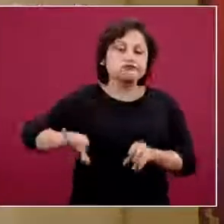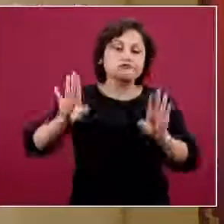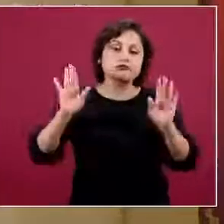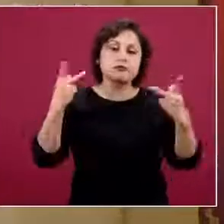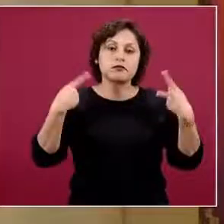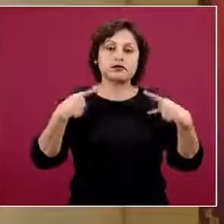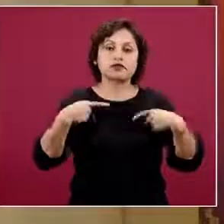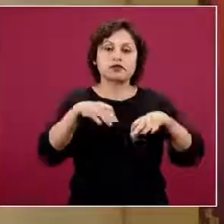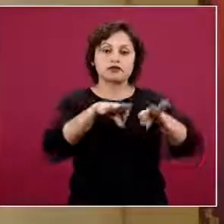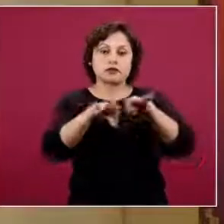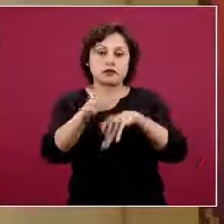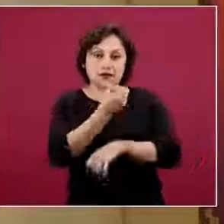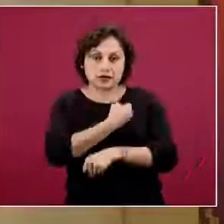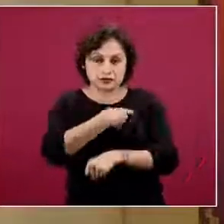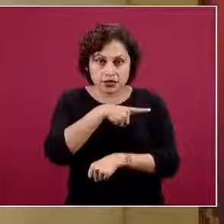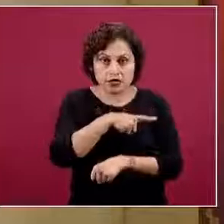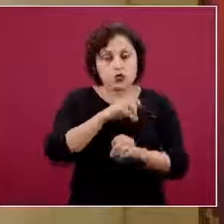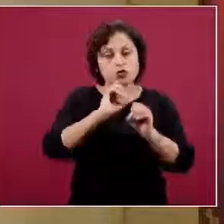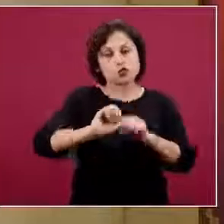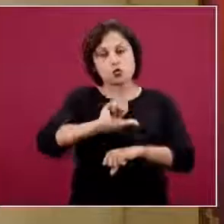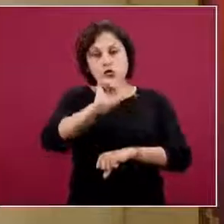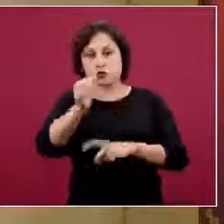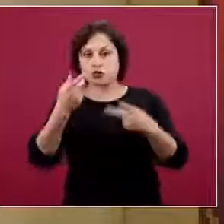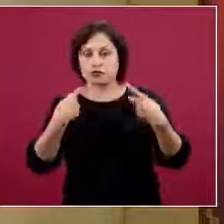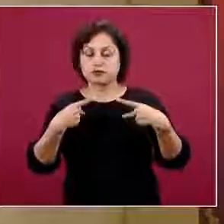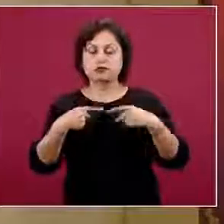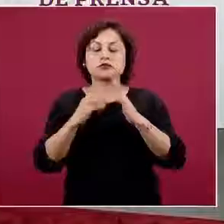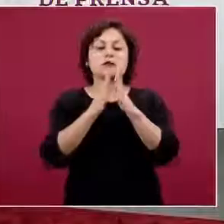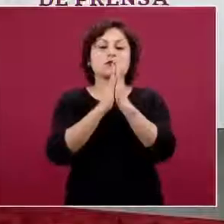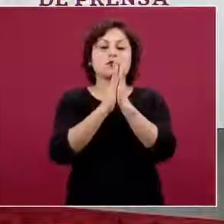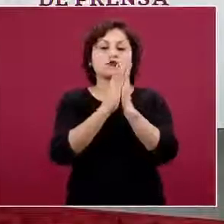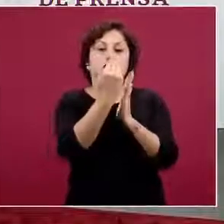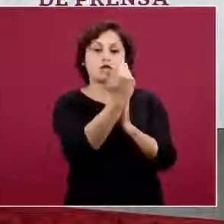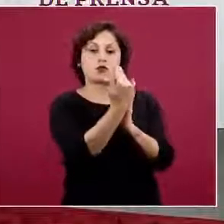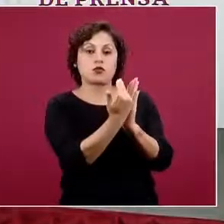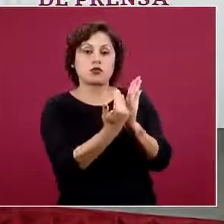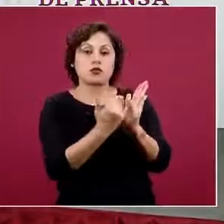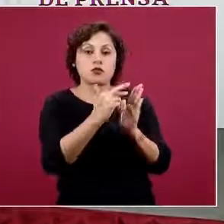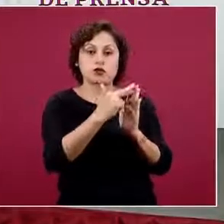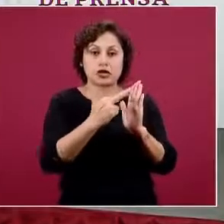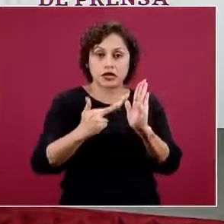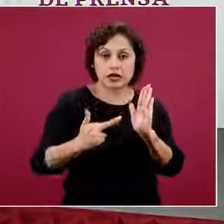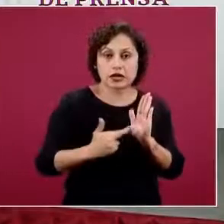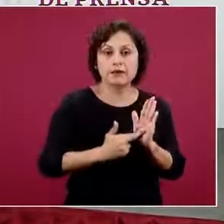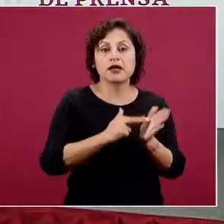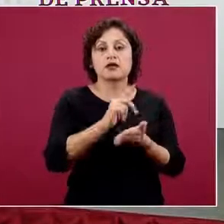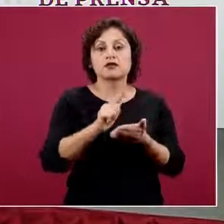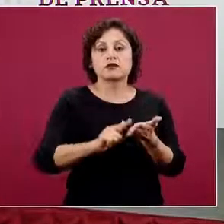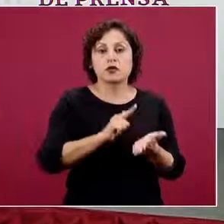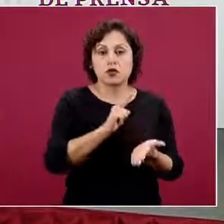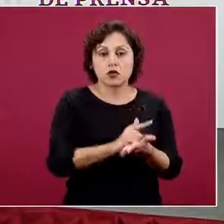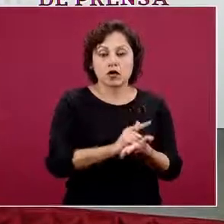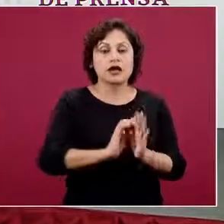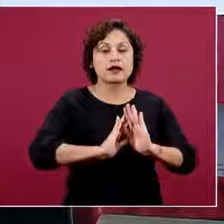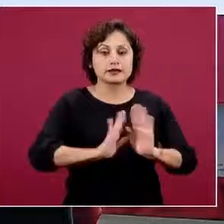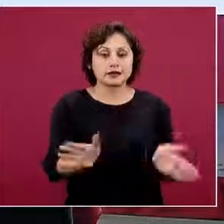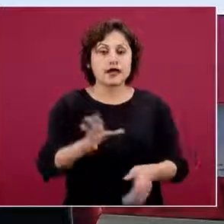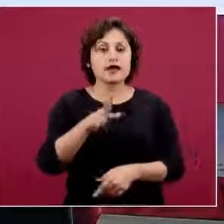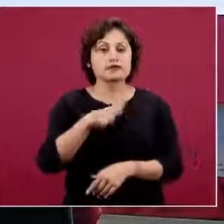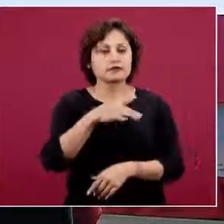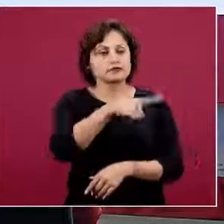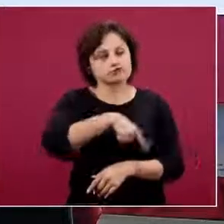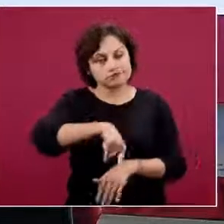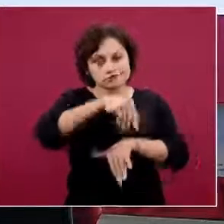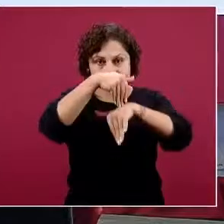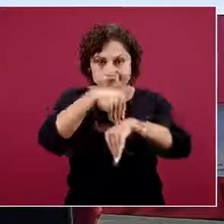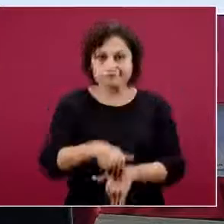a seguir actuando en apego a la normativa establecida y a los lineamientos realizados en su momento para la atención de